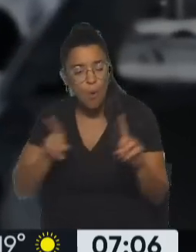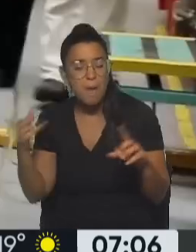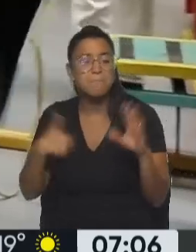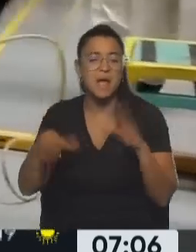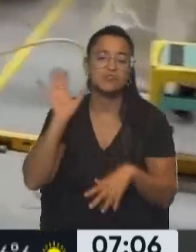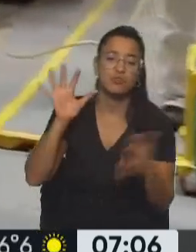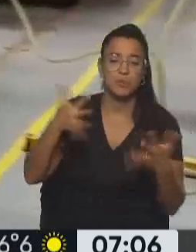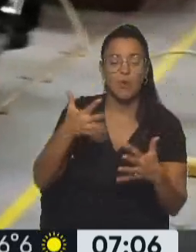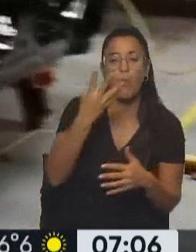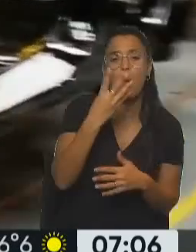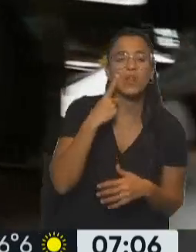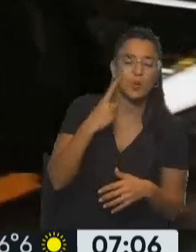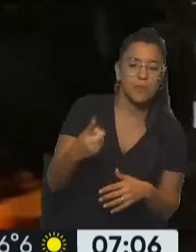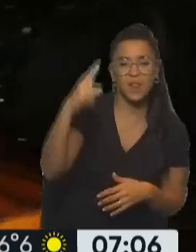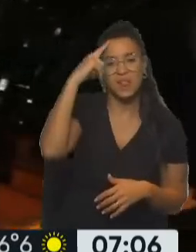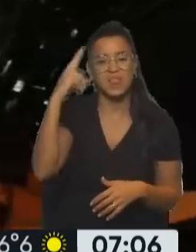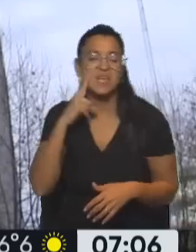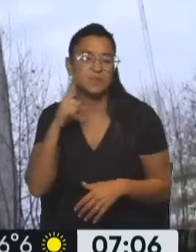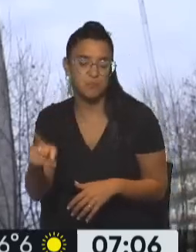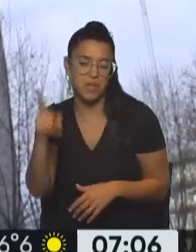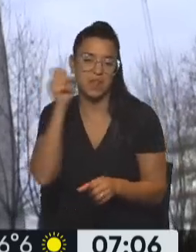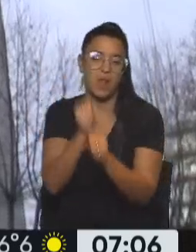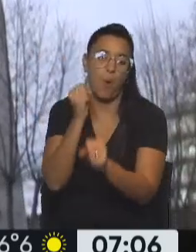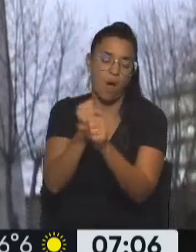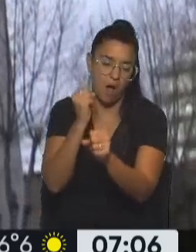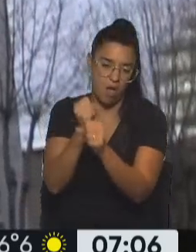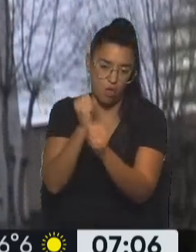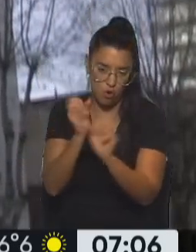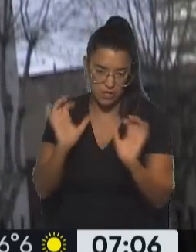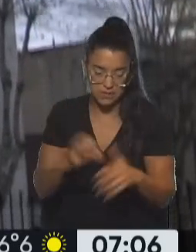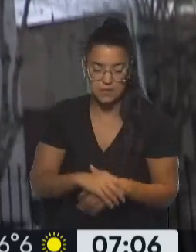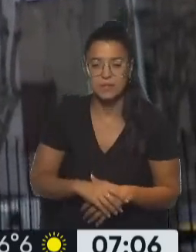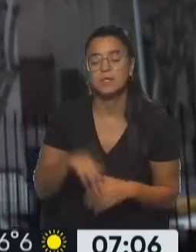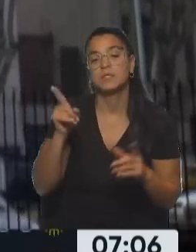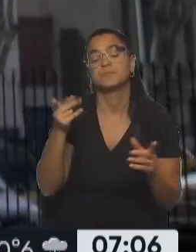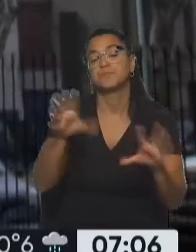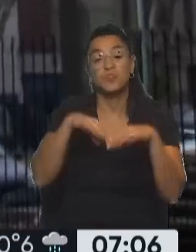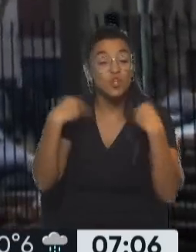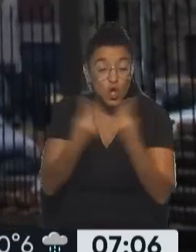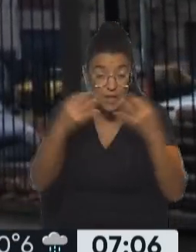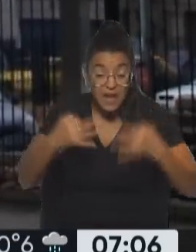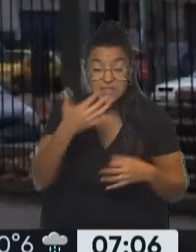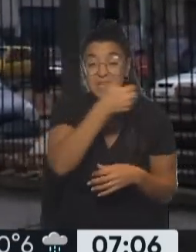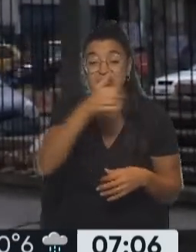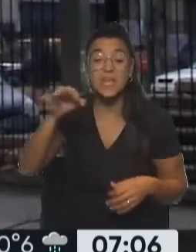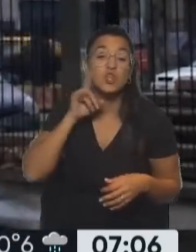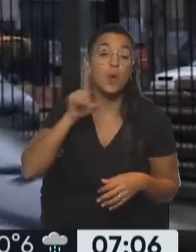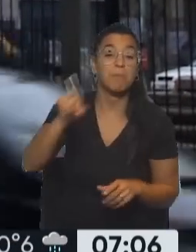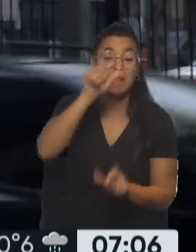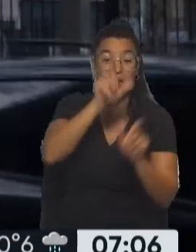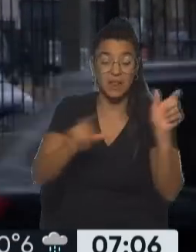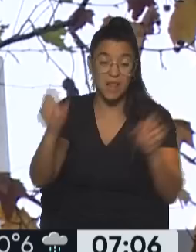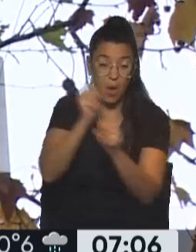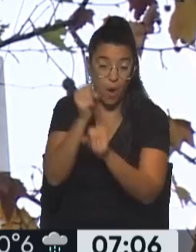tiene entre 4.000 y 10.000 trabajadores afectados por esta medida. En total, volvemos a repetir, Ale, 600.000 trabajadores